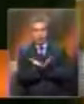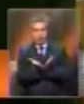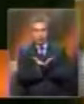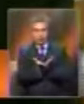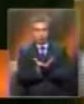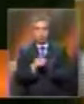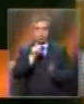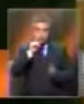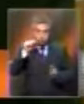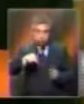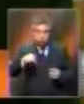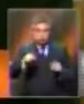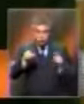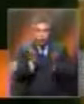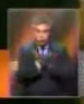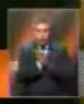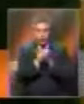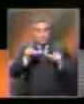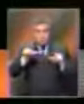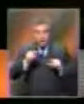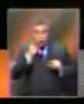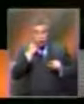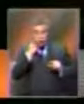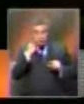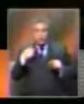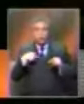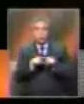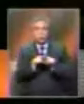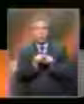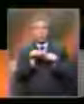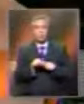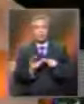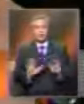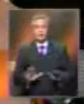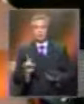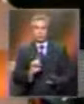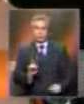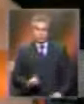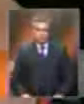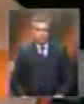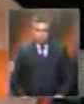tener un menor conocimiento, nos vamos a quedar ahí.